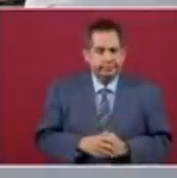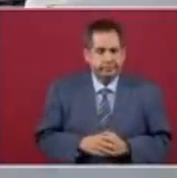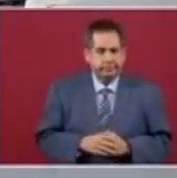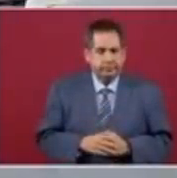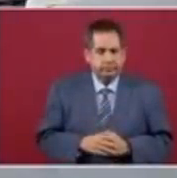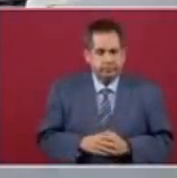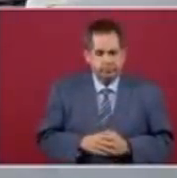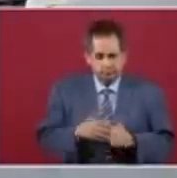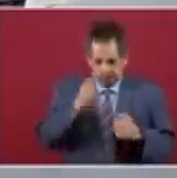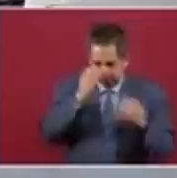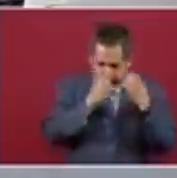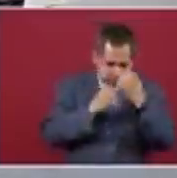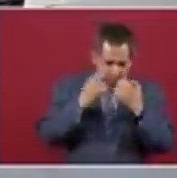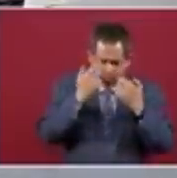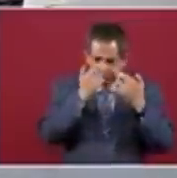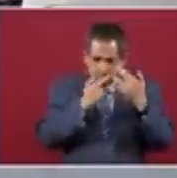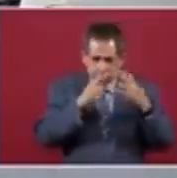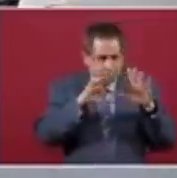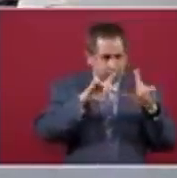una revisión